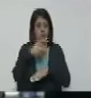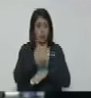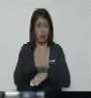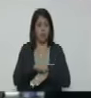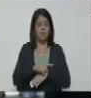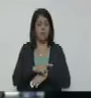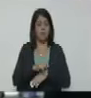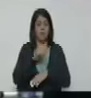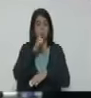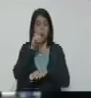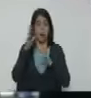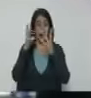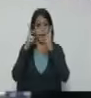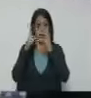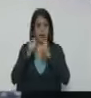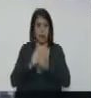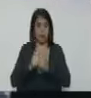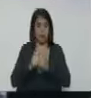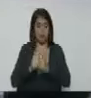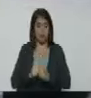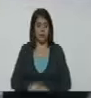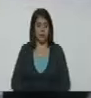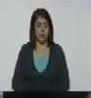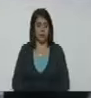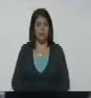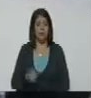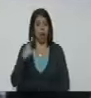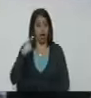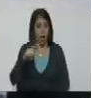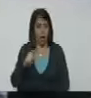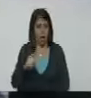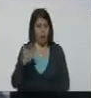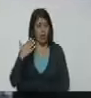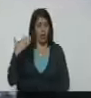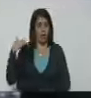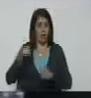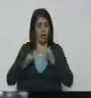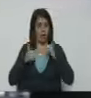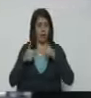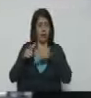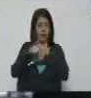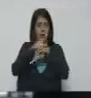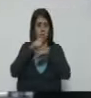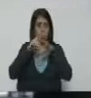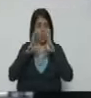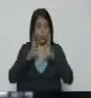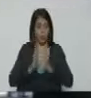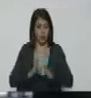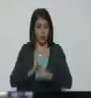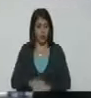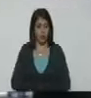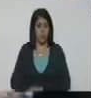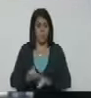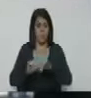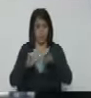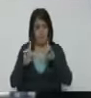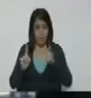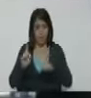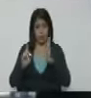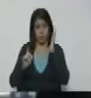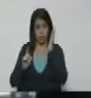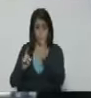una mala administración. La ha habido desde el inicio de este gobierno. Pero las